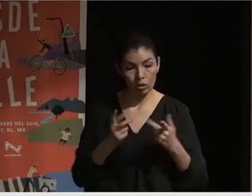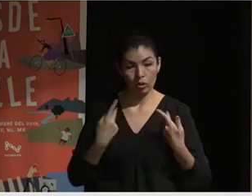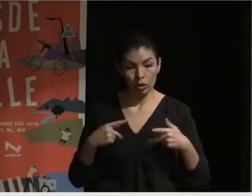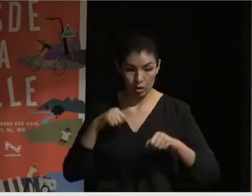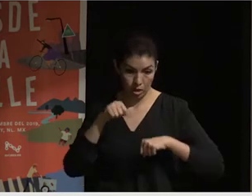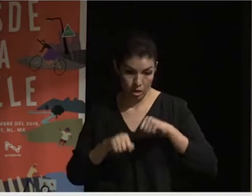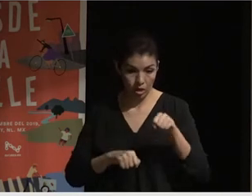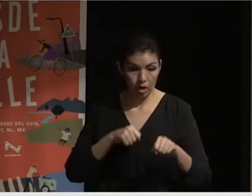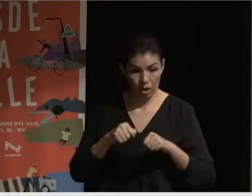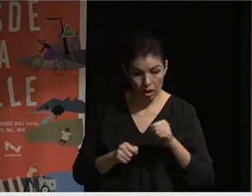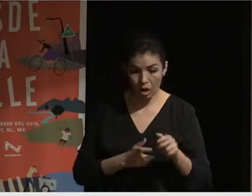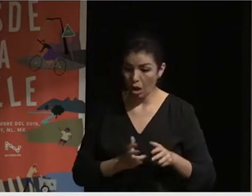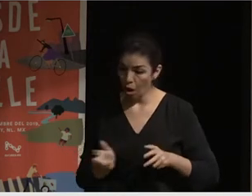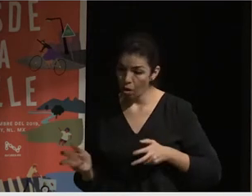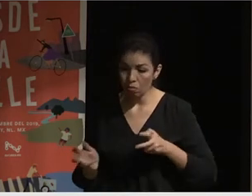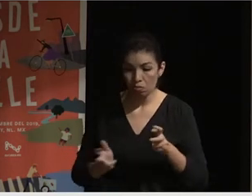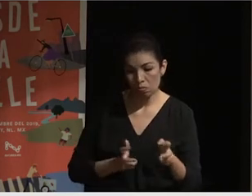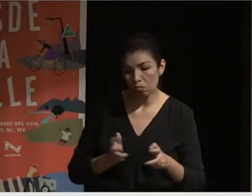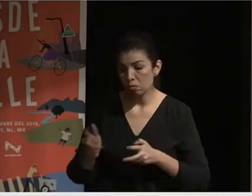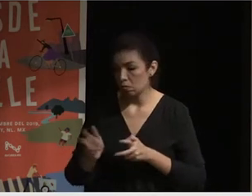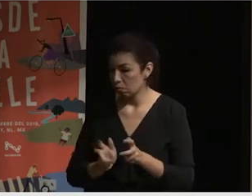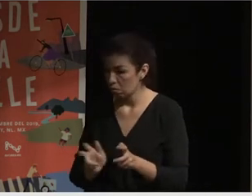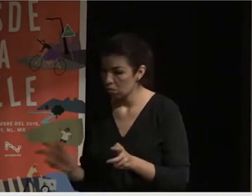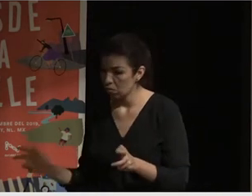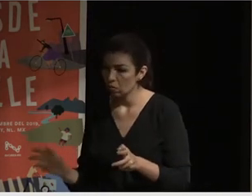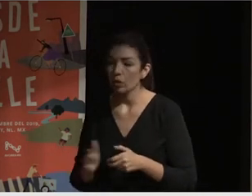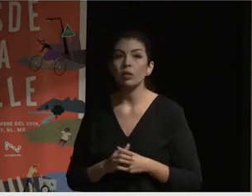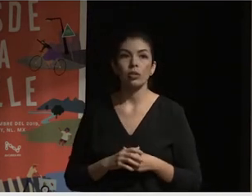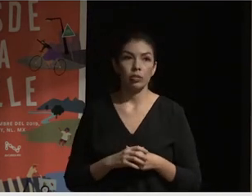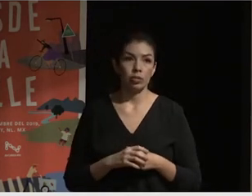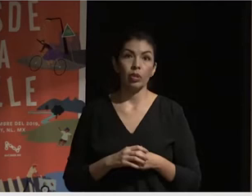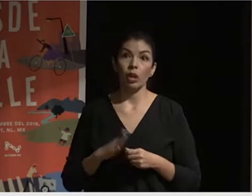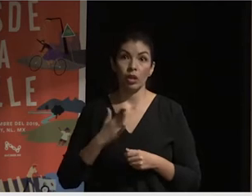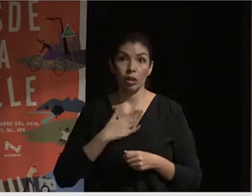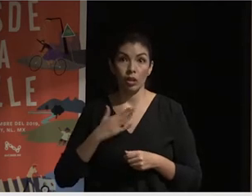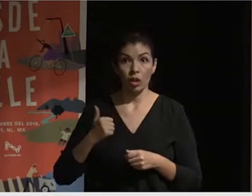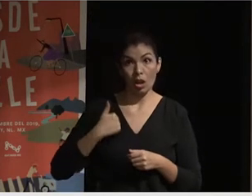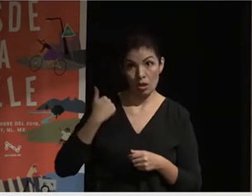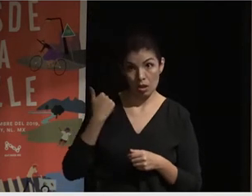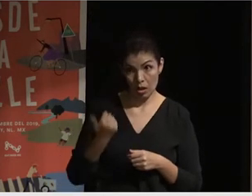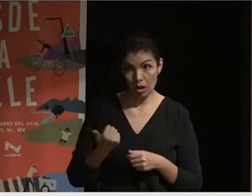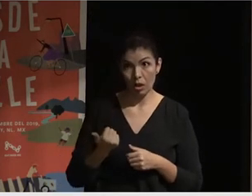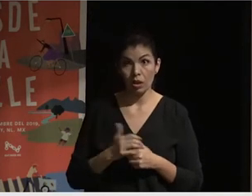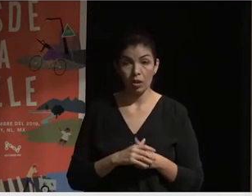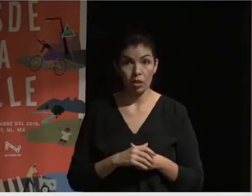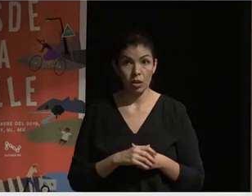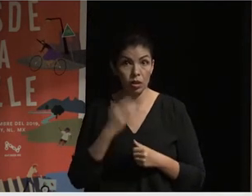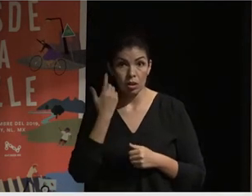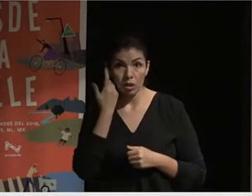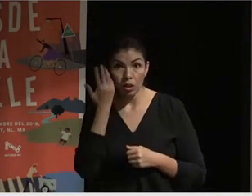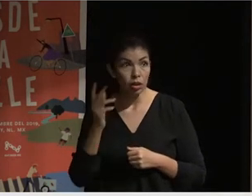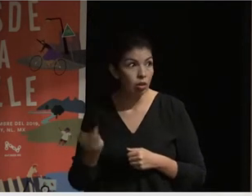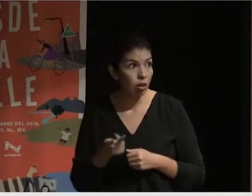y no participando en la gentrificación. Aprovecho, Yeriel, para preguntarte, ¿ya no van a pasar el video de la